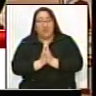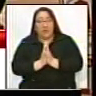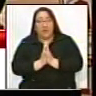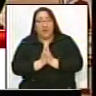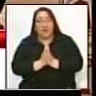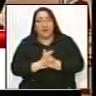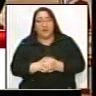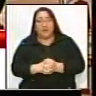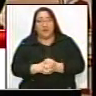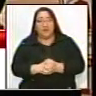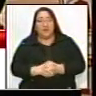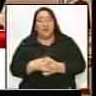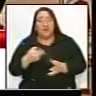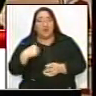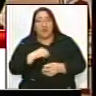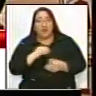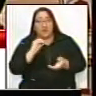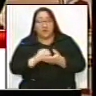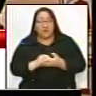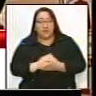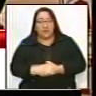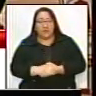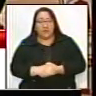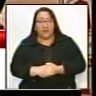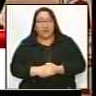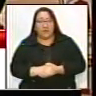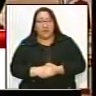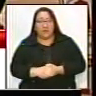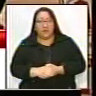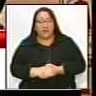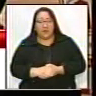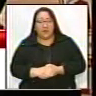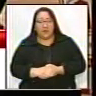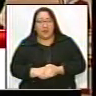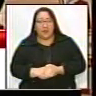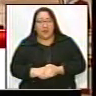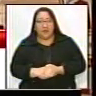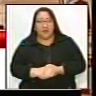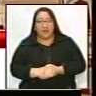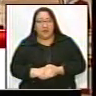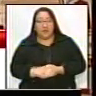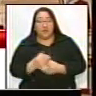tiene precio. Lo que nosotros estamos en posición, más aún,